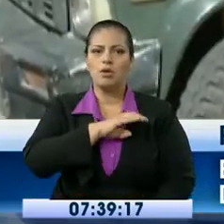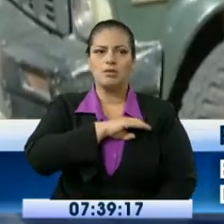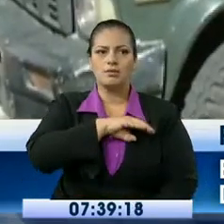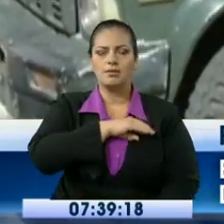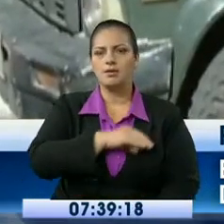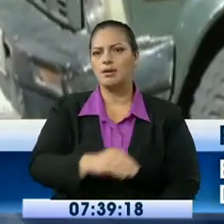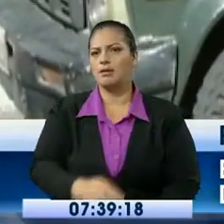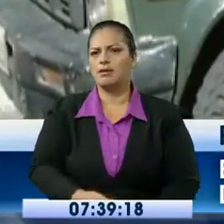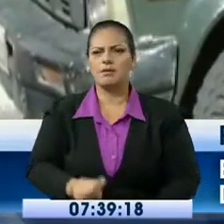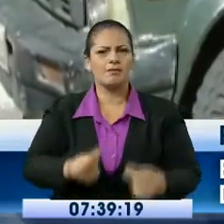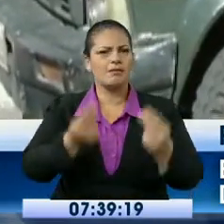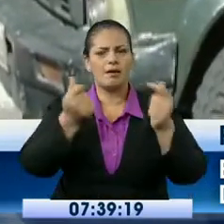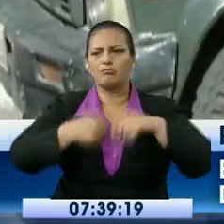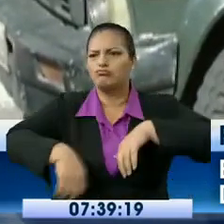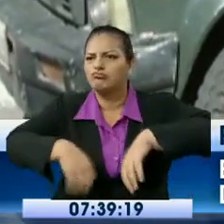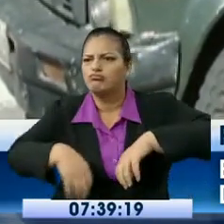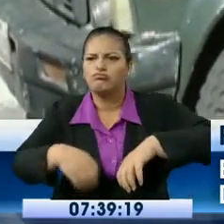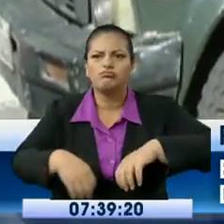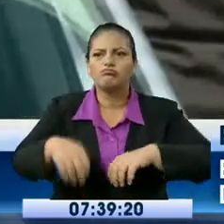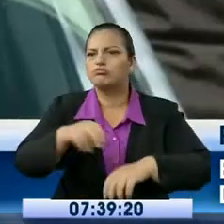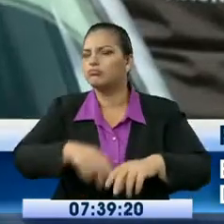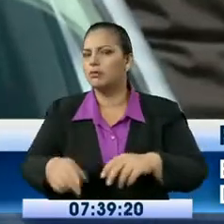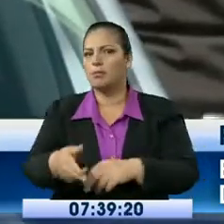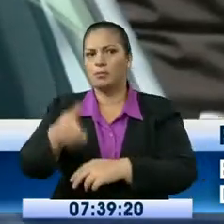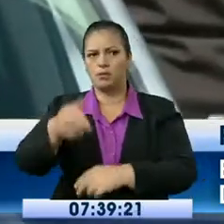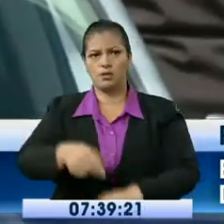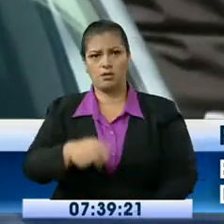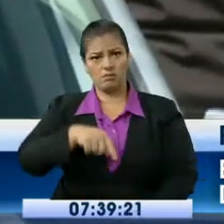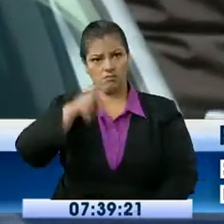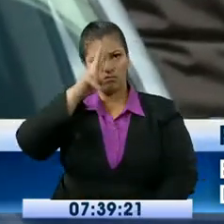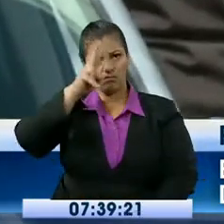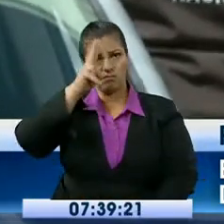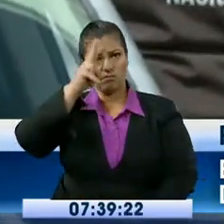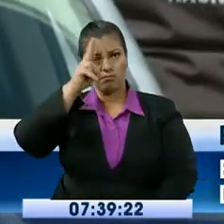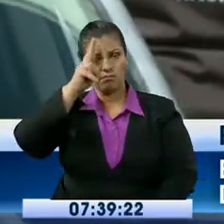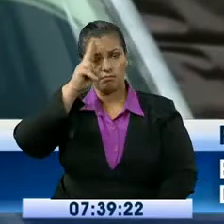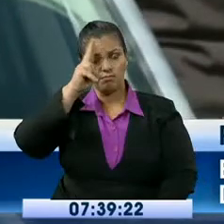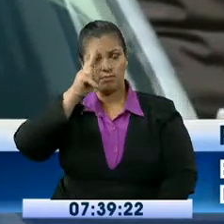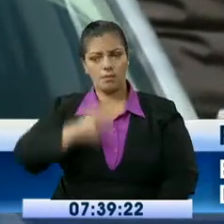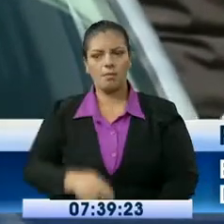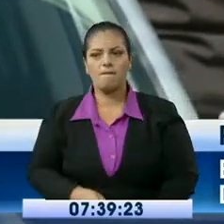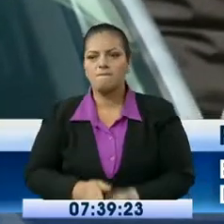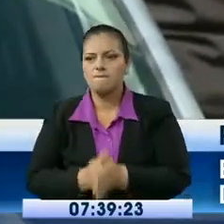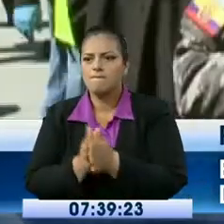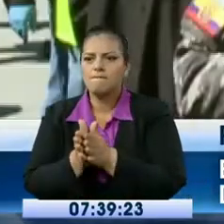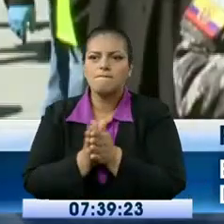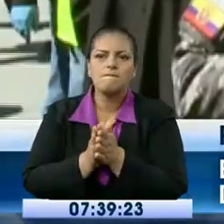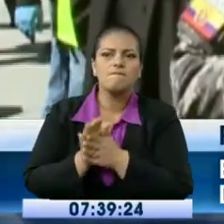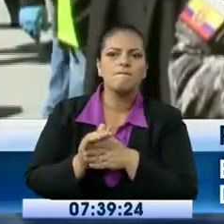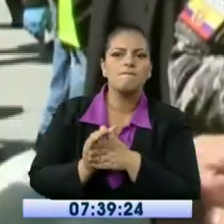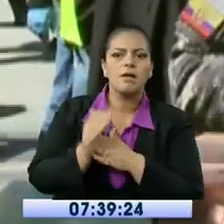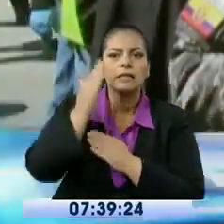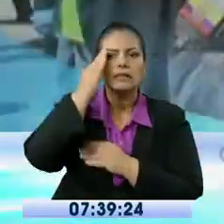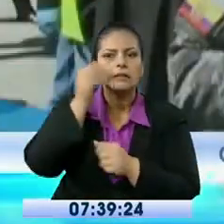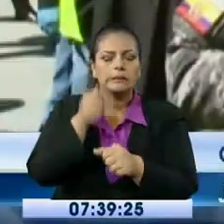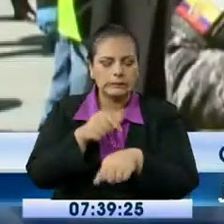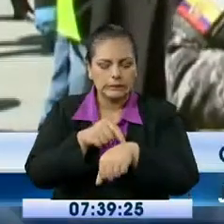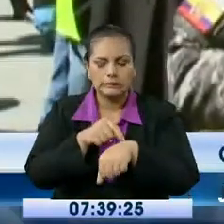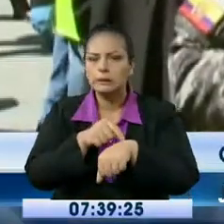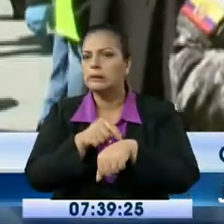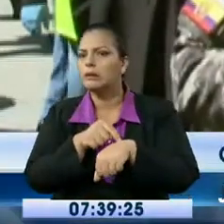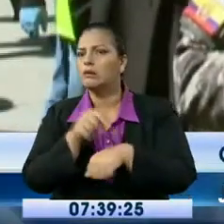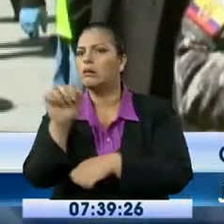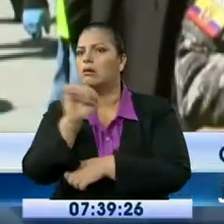parecer sabían los movimientos del vehículo blindado y esperaron que los custodios ingresen a las oficinas para someterles que tienen un historial delictivo